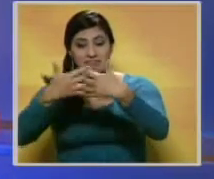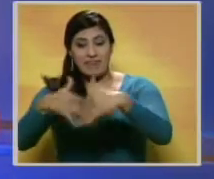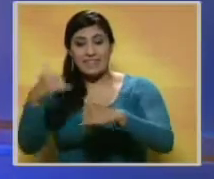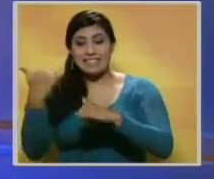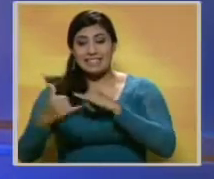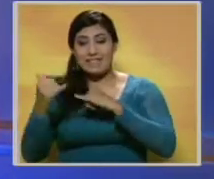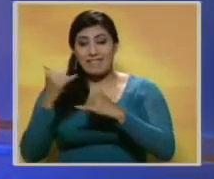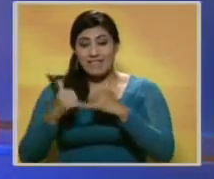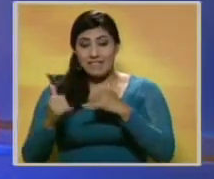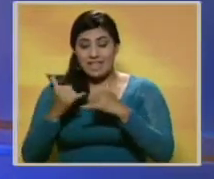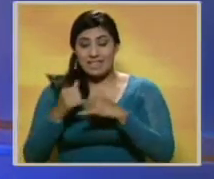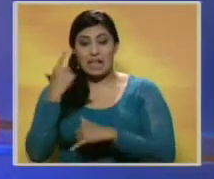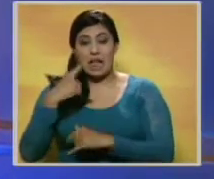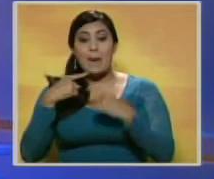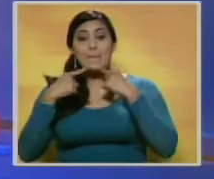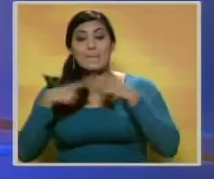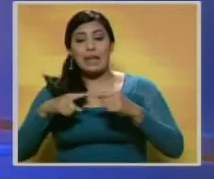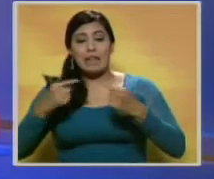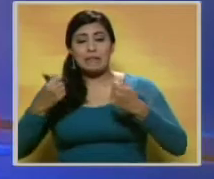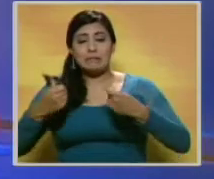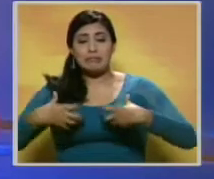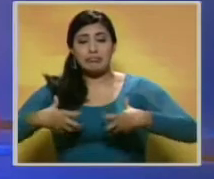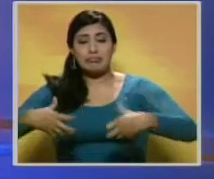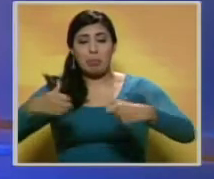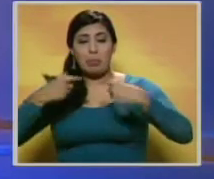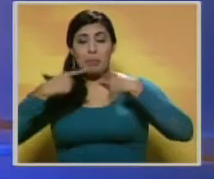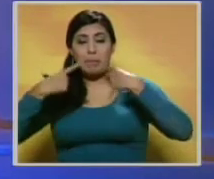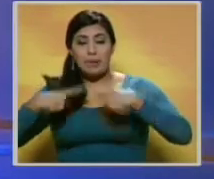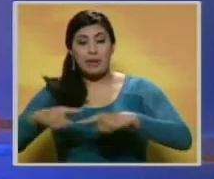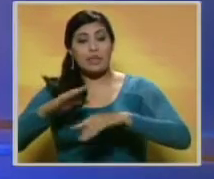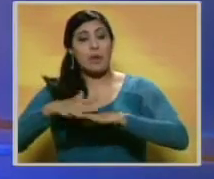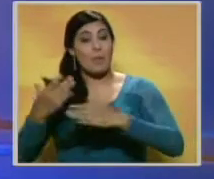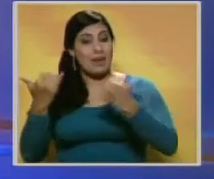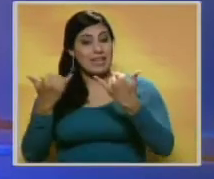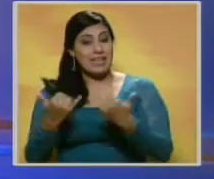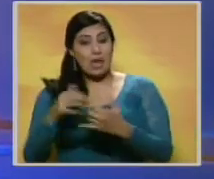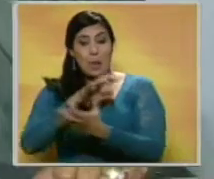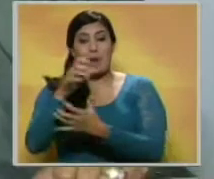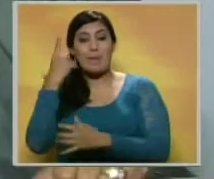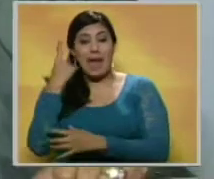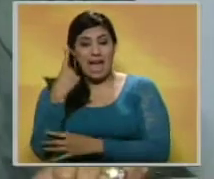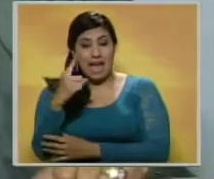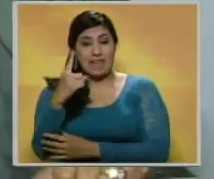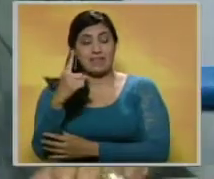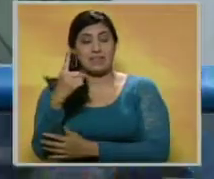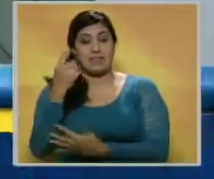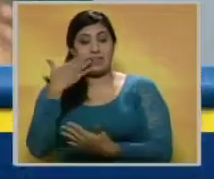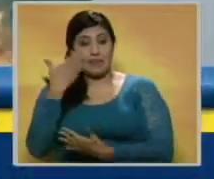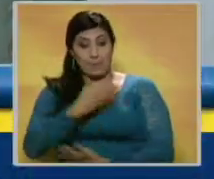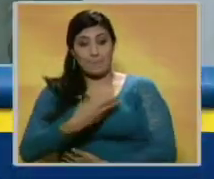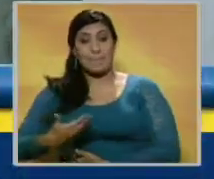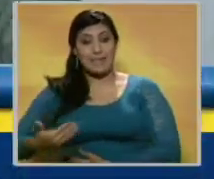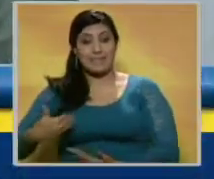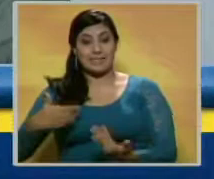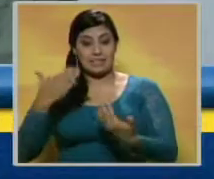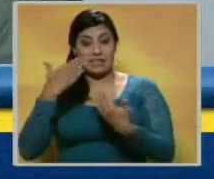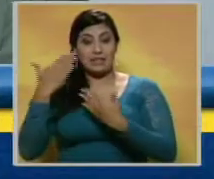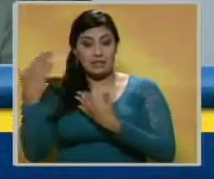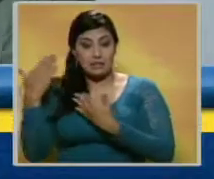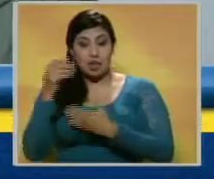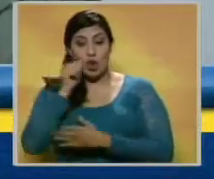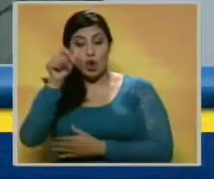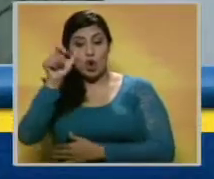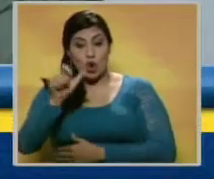de cerveza cause pérdidas económicas al sector, que ya se encuentra en crisis. El presidente de la Cámara,